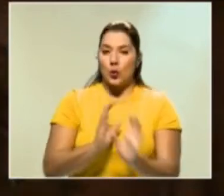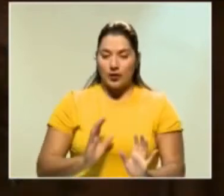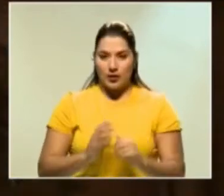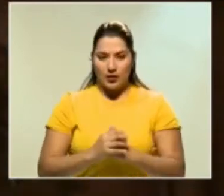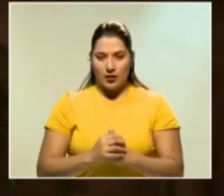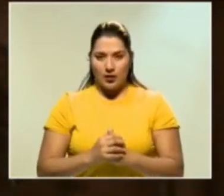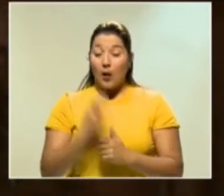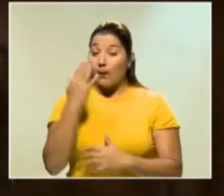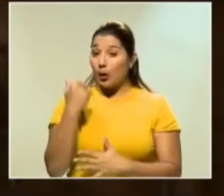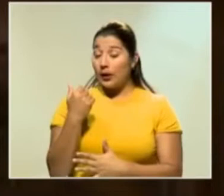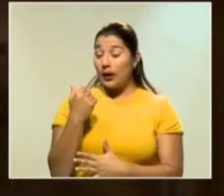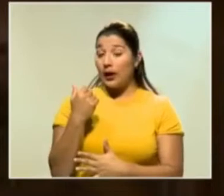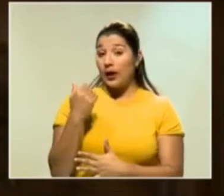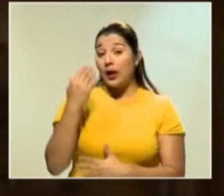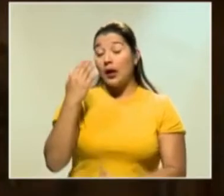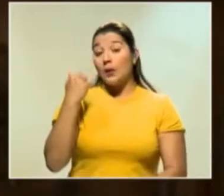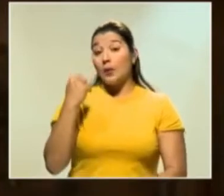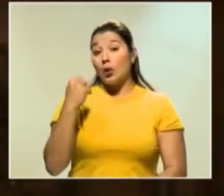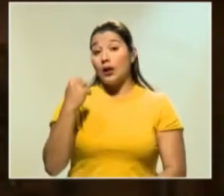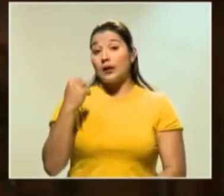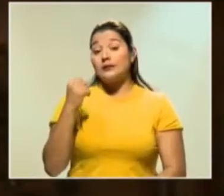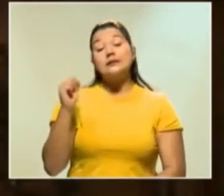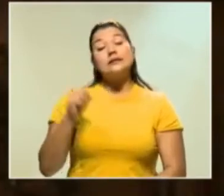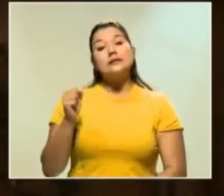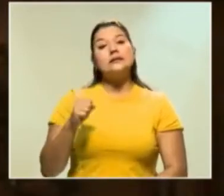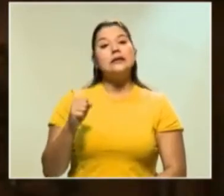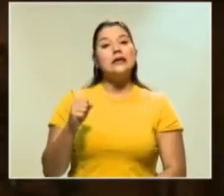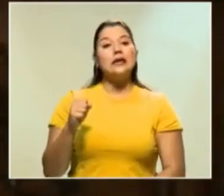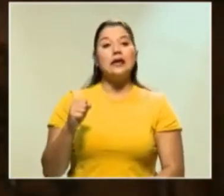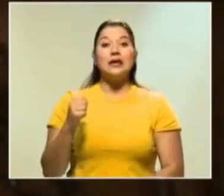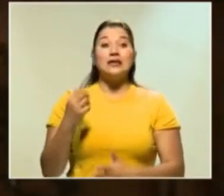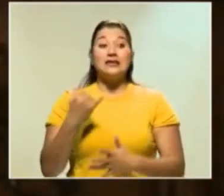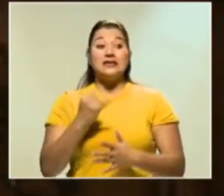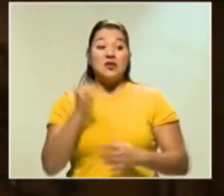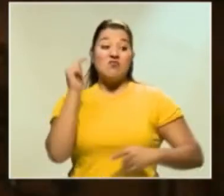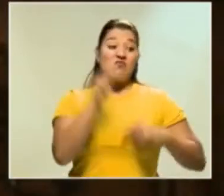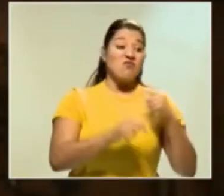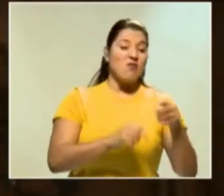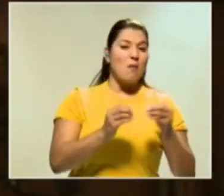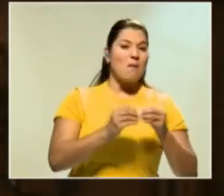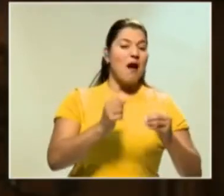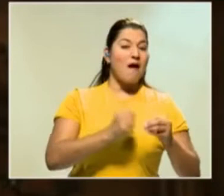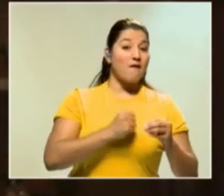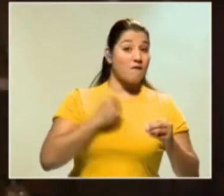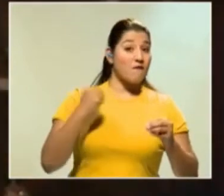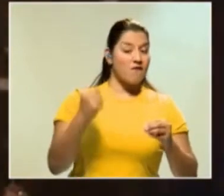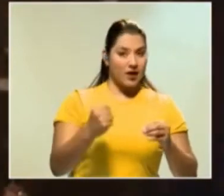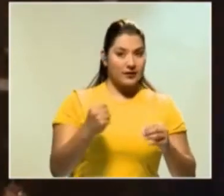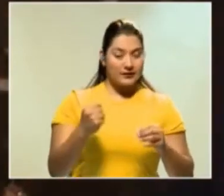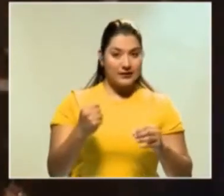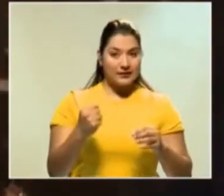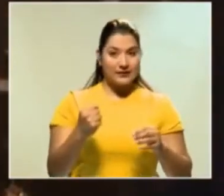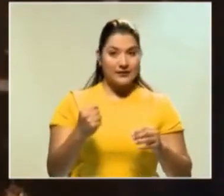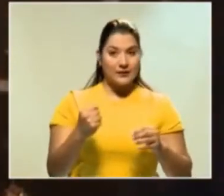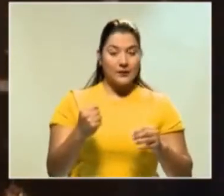porque efectivamente podría haber acciones más efectivas, más dañinas, que están al